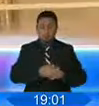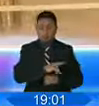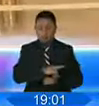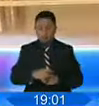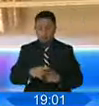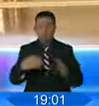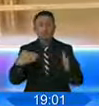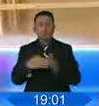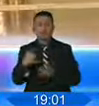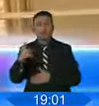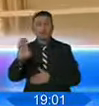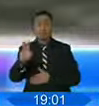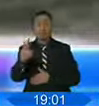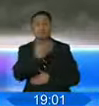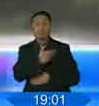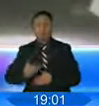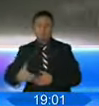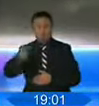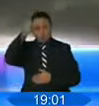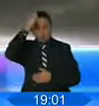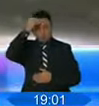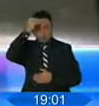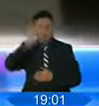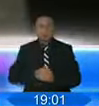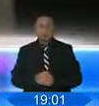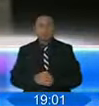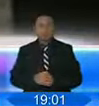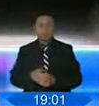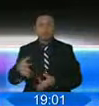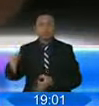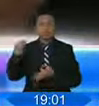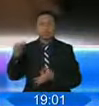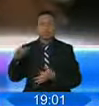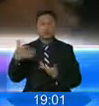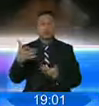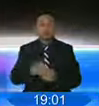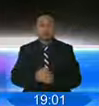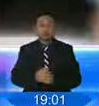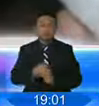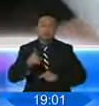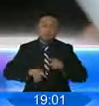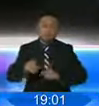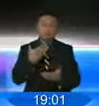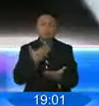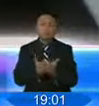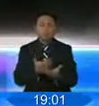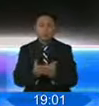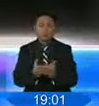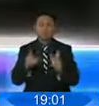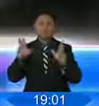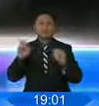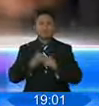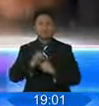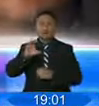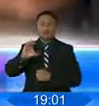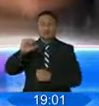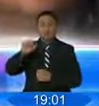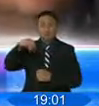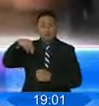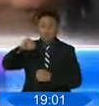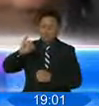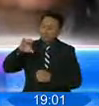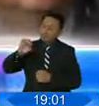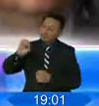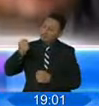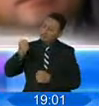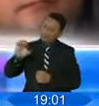del vicepresidente Jorge Glass. Entre la documentación entregada estarían supuestas pruebas del caso Kaminoska.